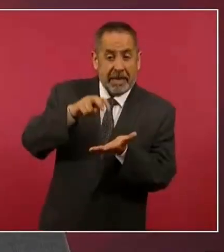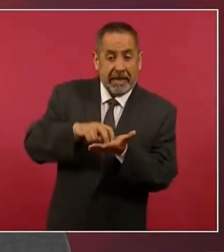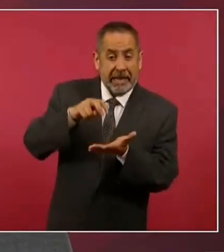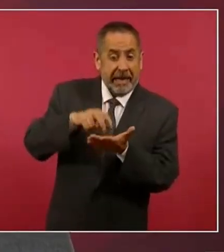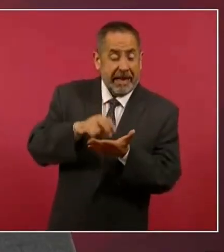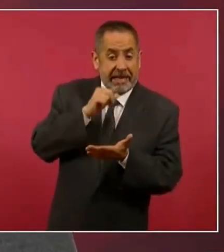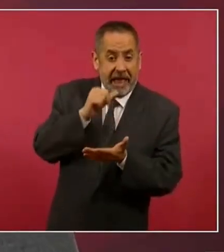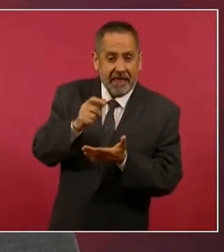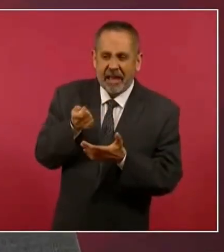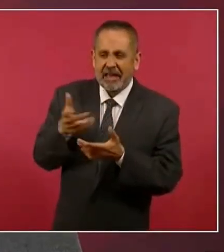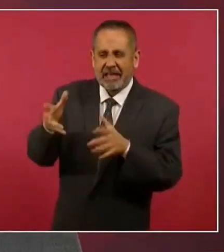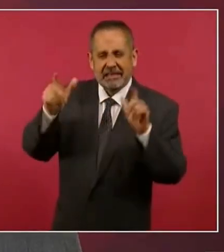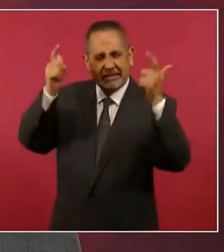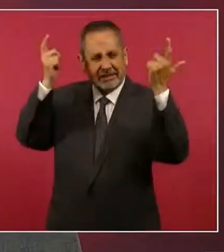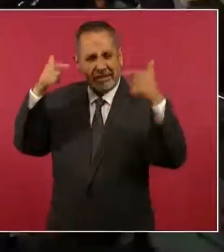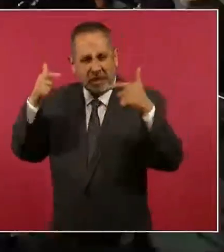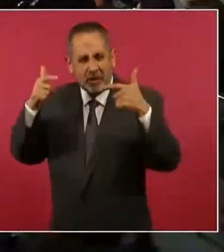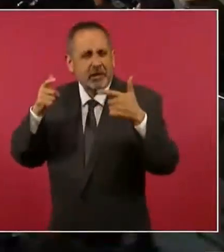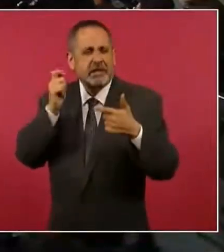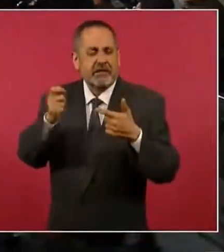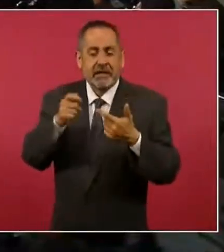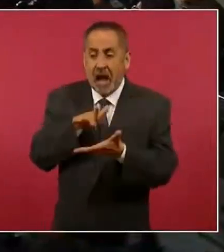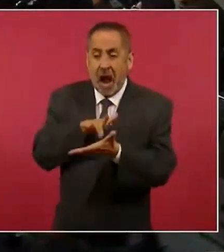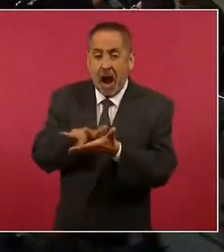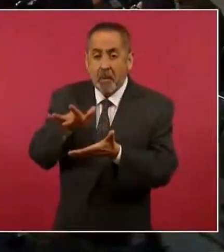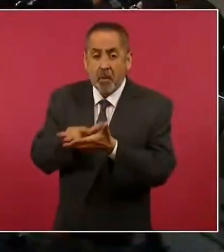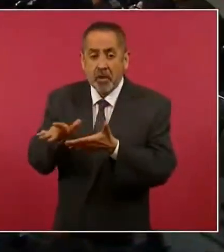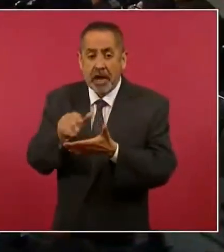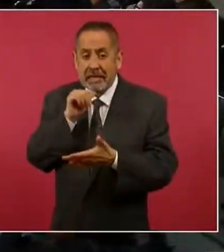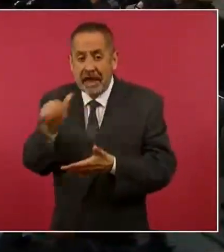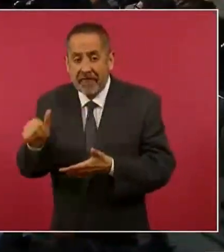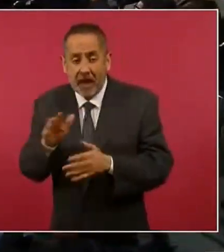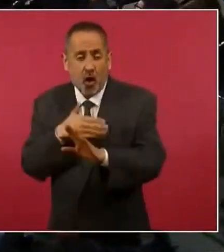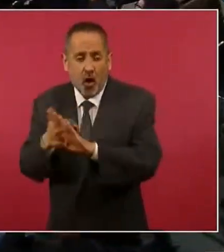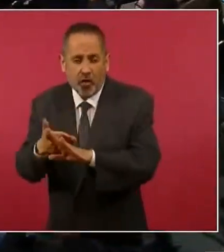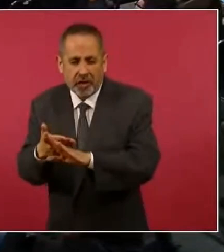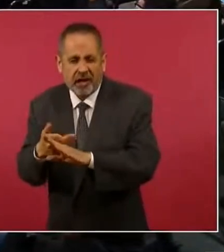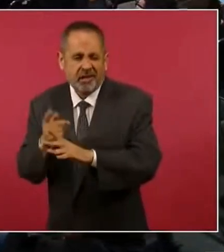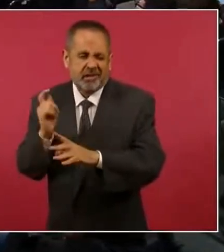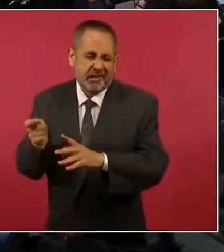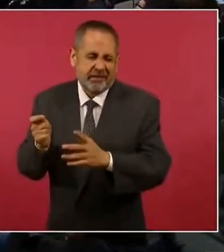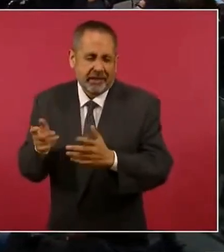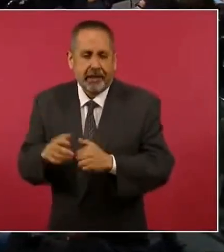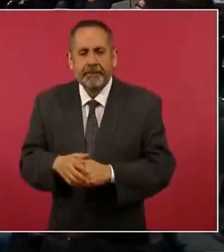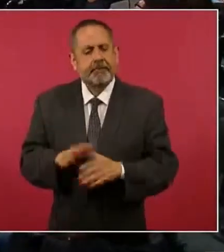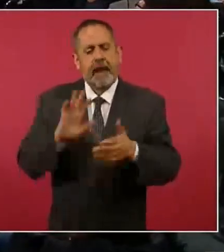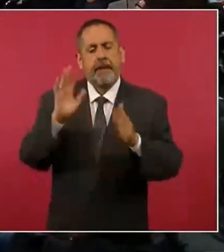Ya vámonos a desayunar, ¿no? Ah, ya.